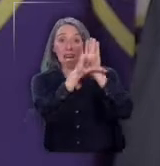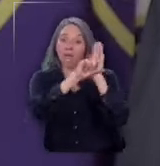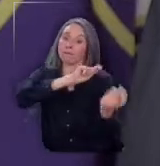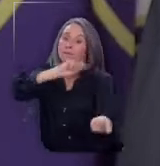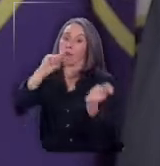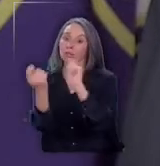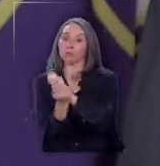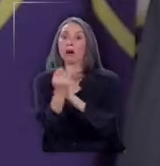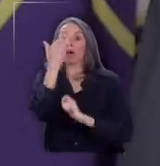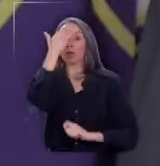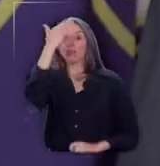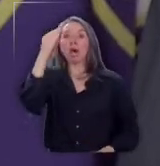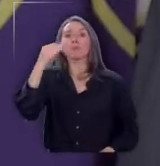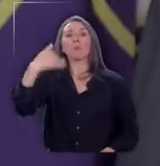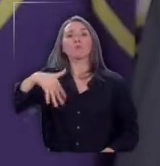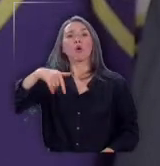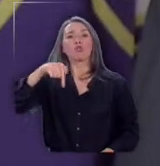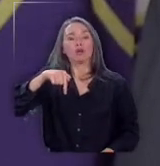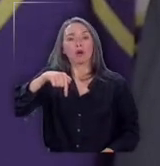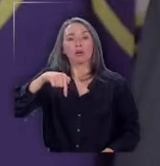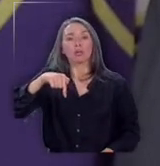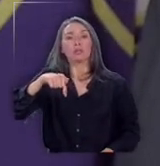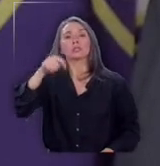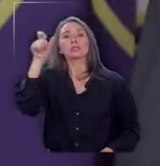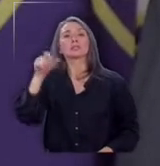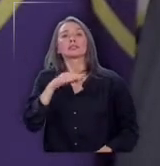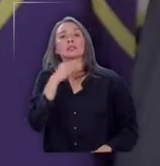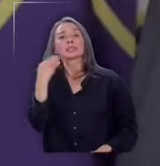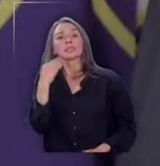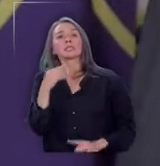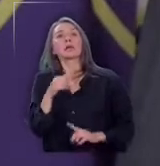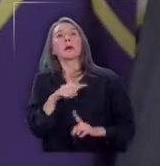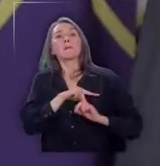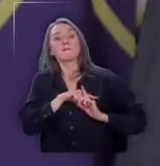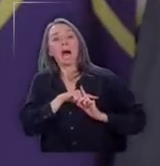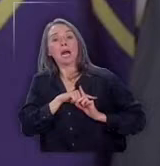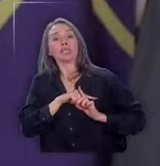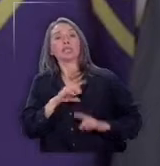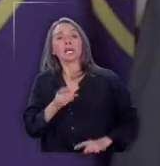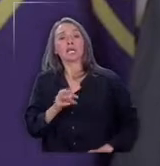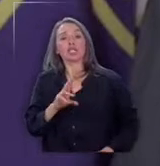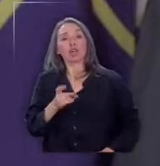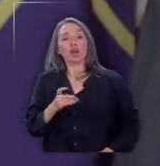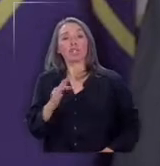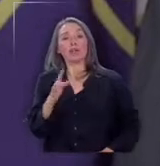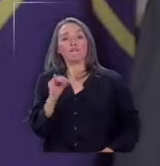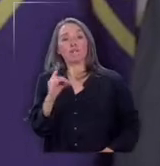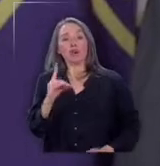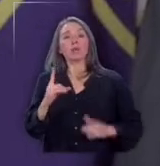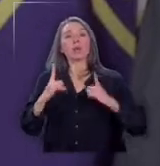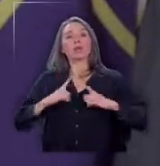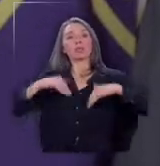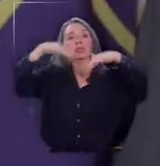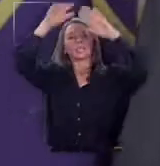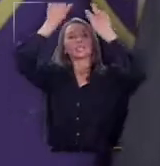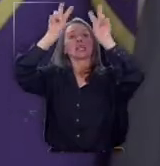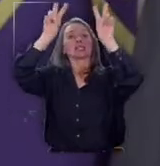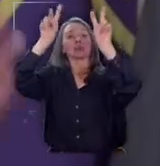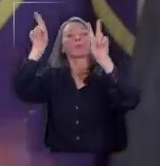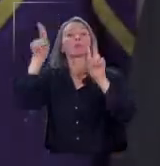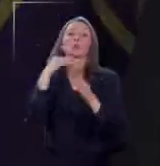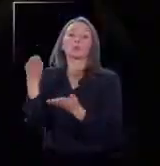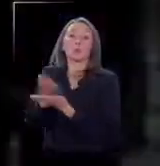Este es un día muy importante que El Mártir George Floyd descanse en paz después de haber hecho un cambio en este